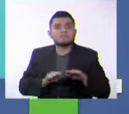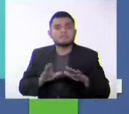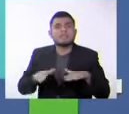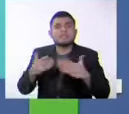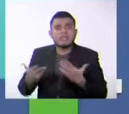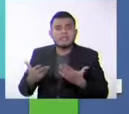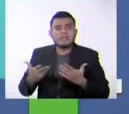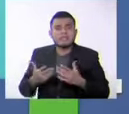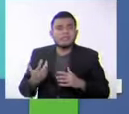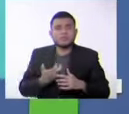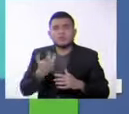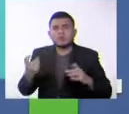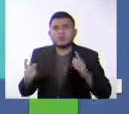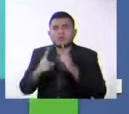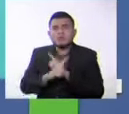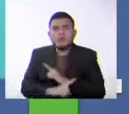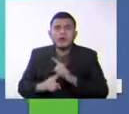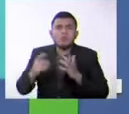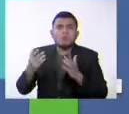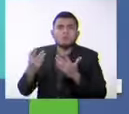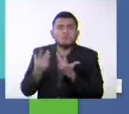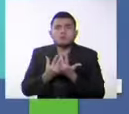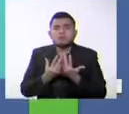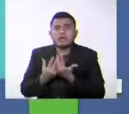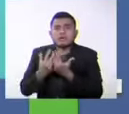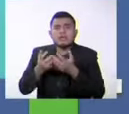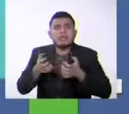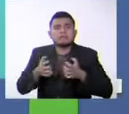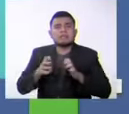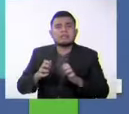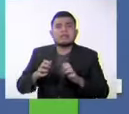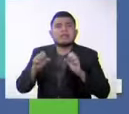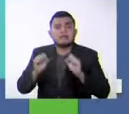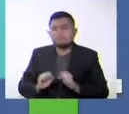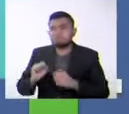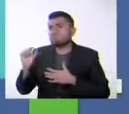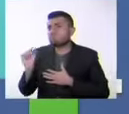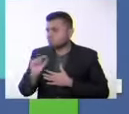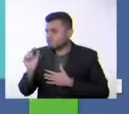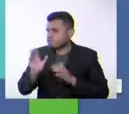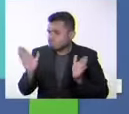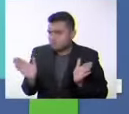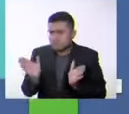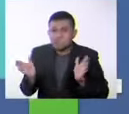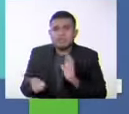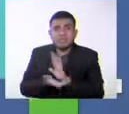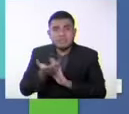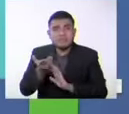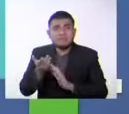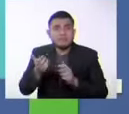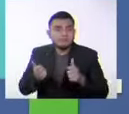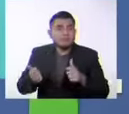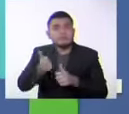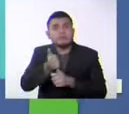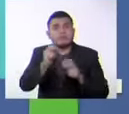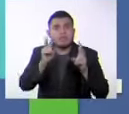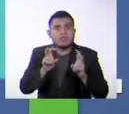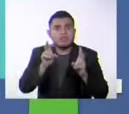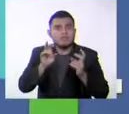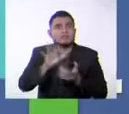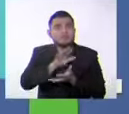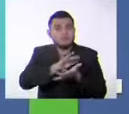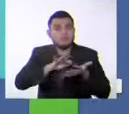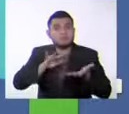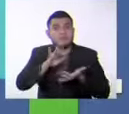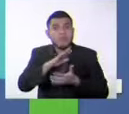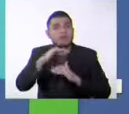movimientos sociales tienen estrategias, estrategias que les han permitido posicionar el tema de medio ambiente a nivel mundial.